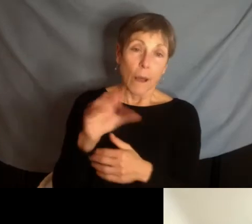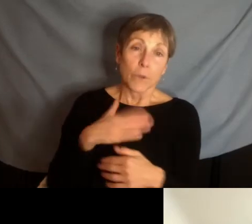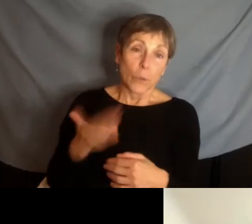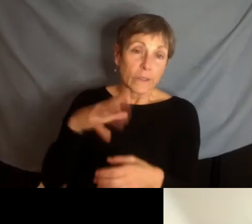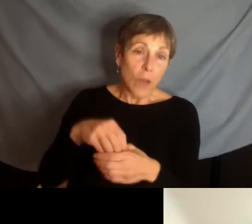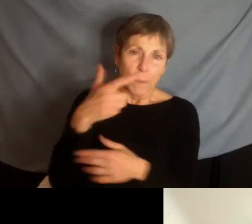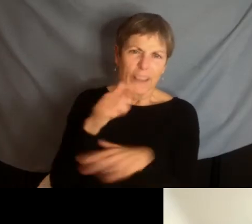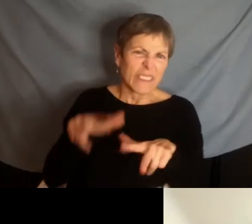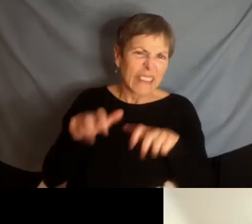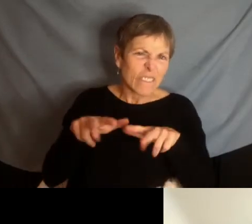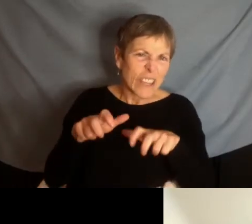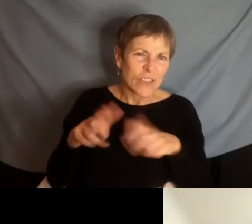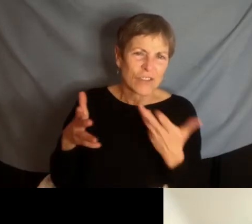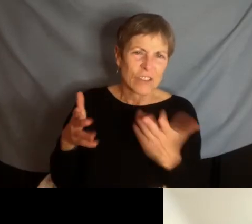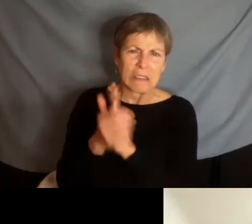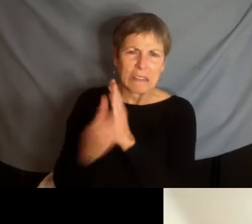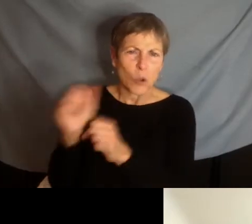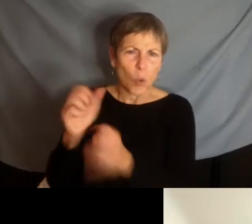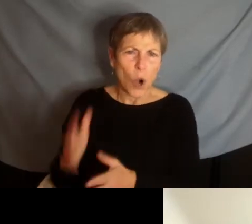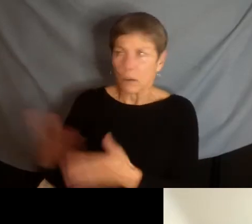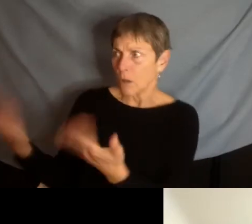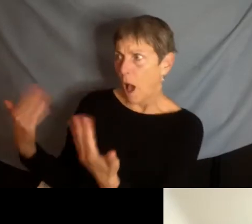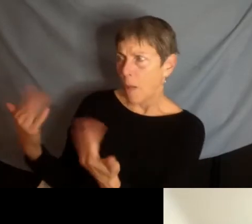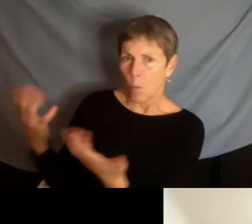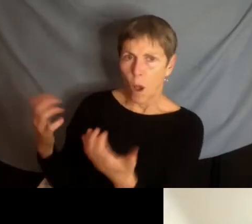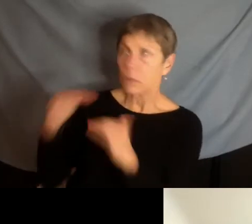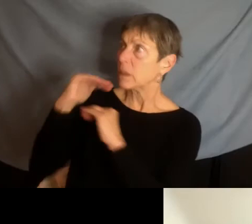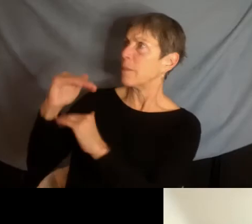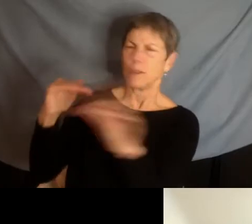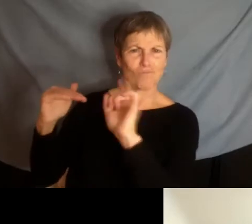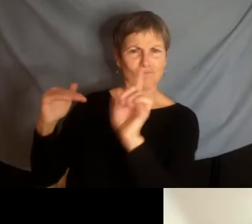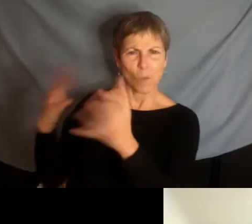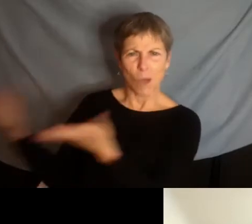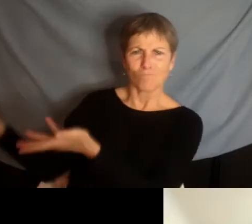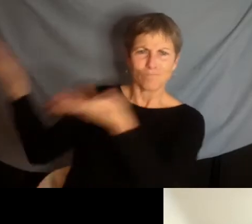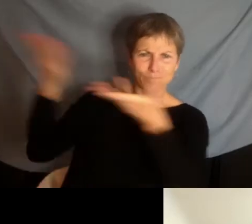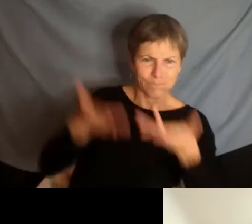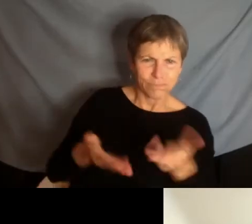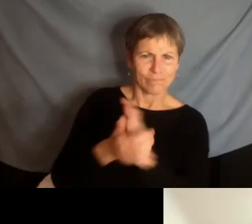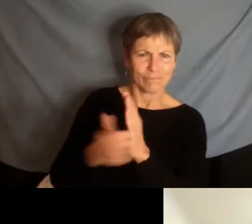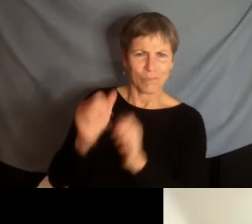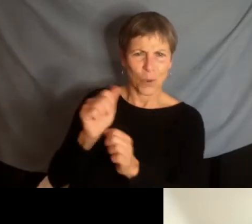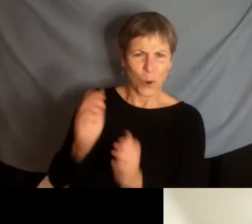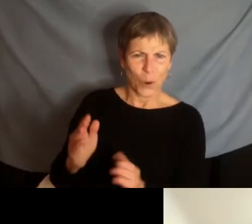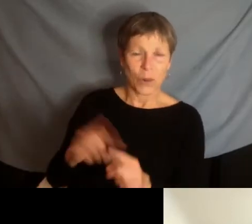Por supuesto, es por razones egoístas, quieren asegurarse que los trabajadores con educación y preparados pueden entrar a estas